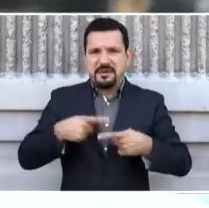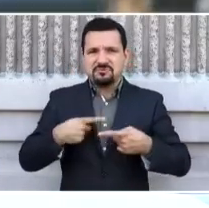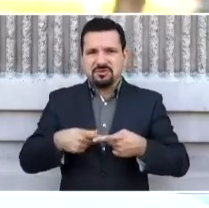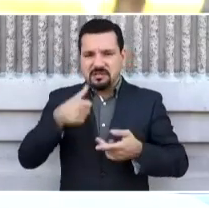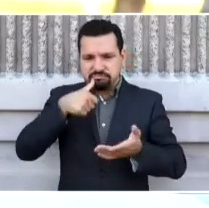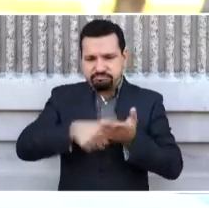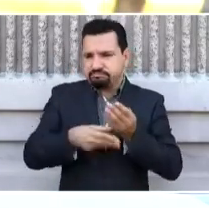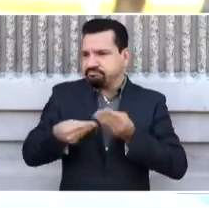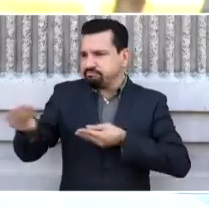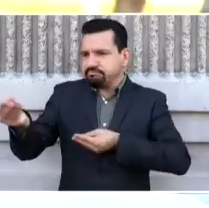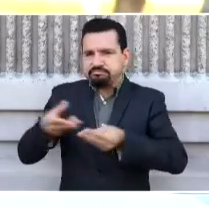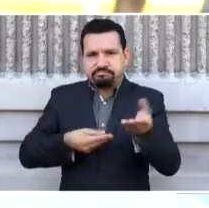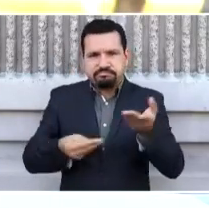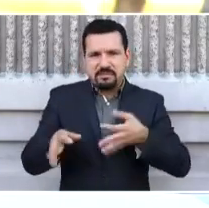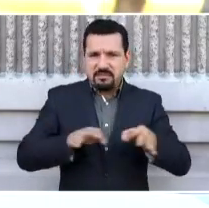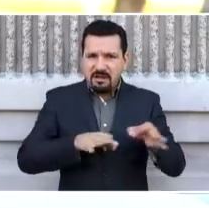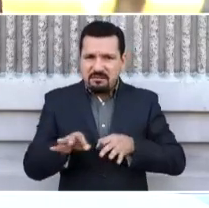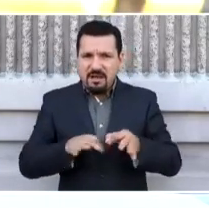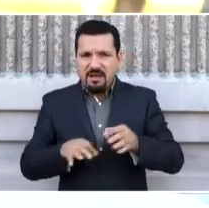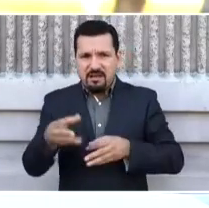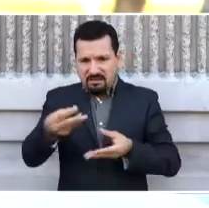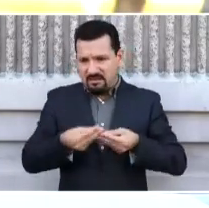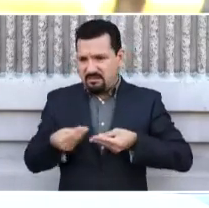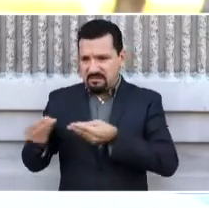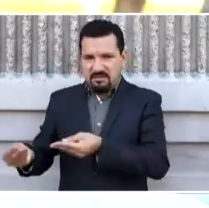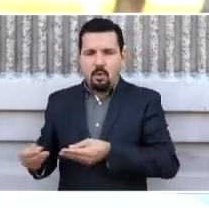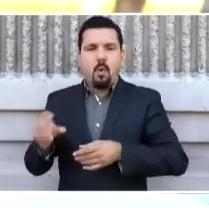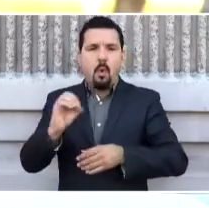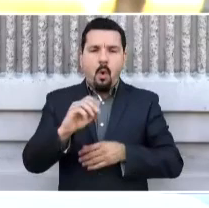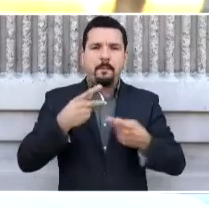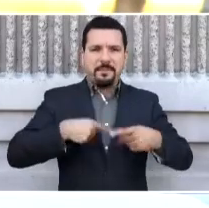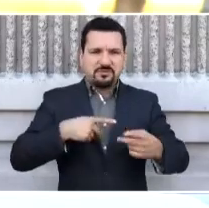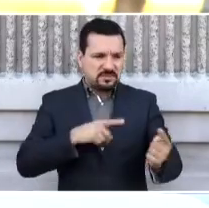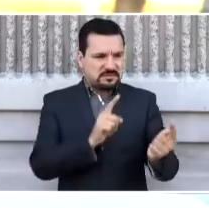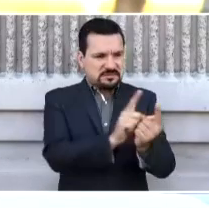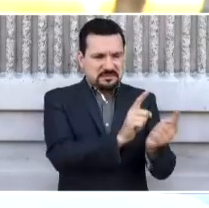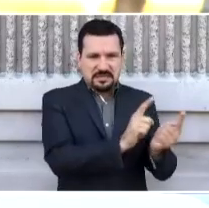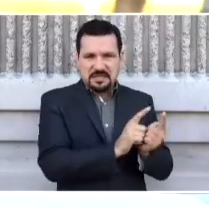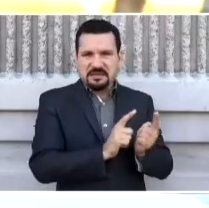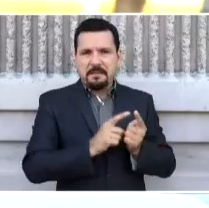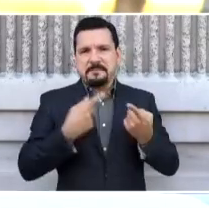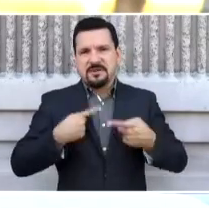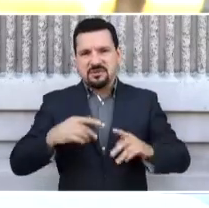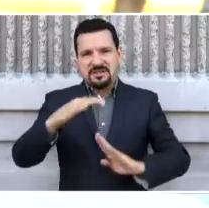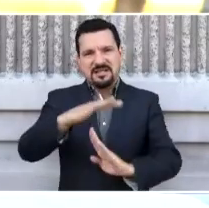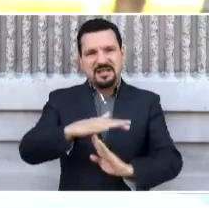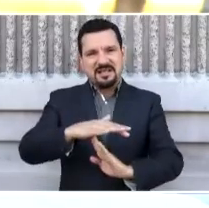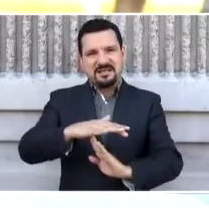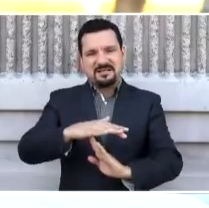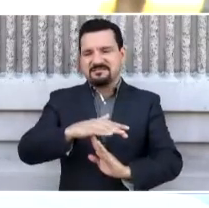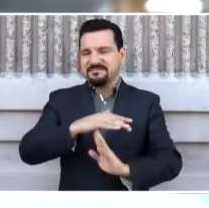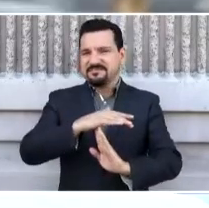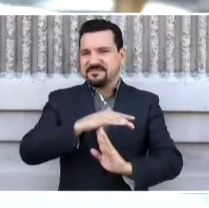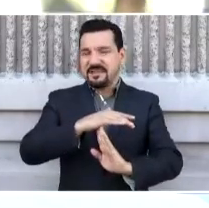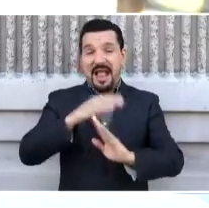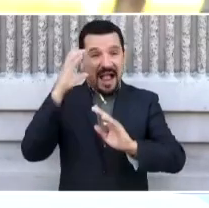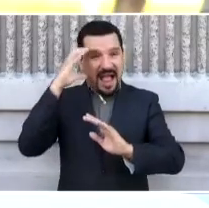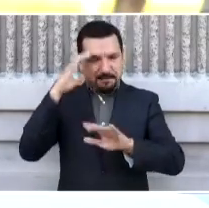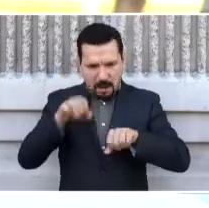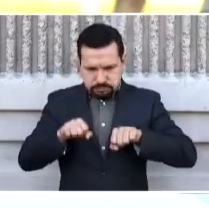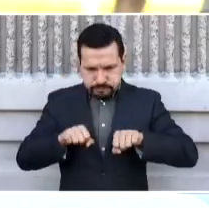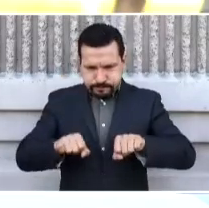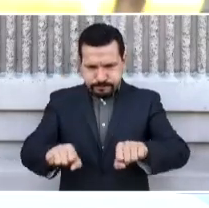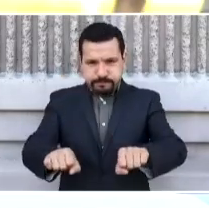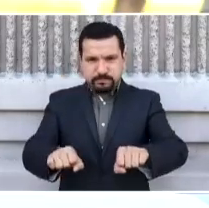mensajeros y otros que sí están en contacto con el paciente o con sus secreciones, como camilleros. Están entre este personal de